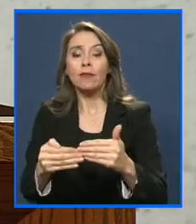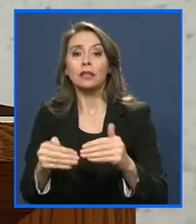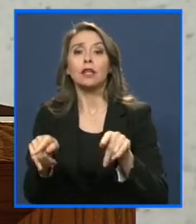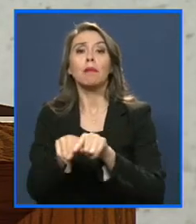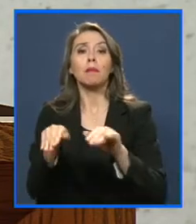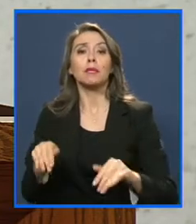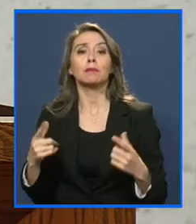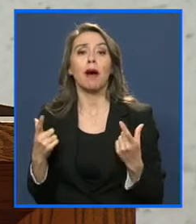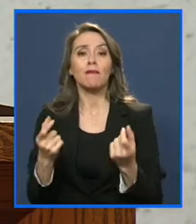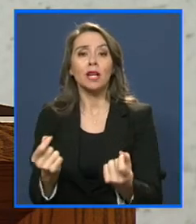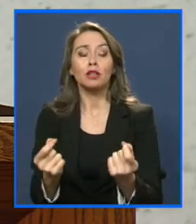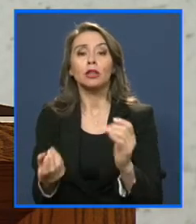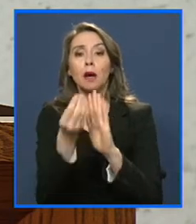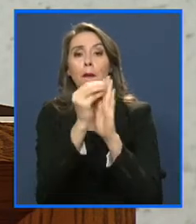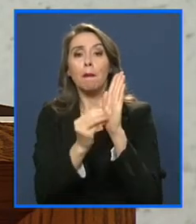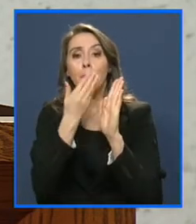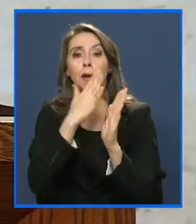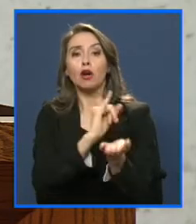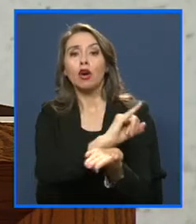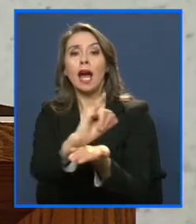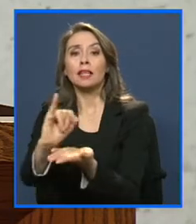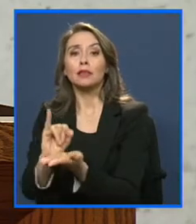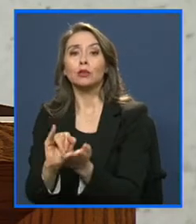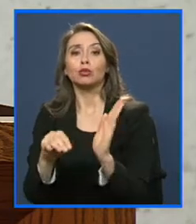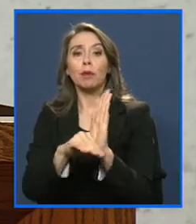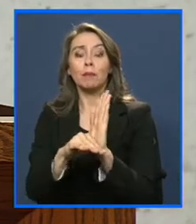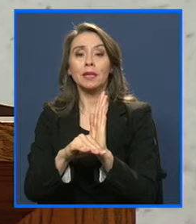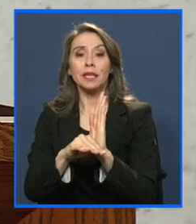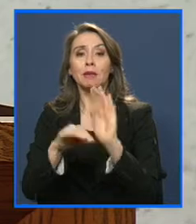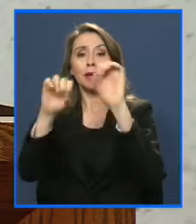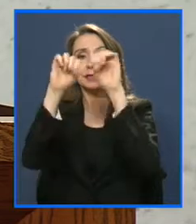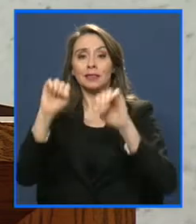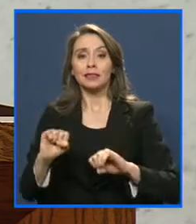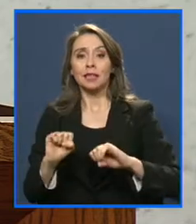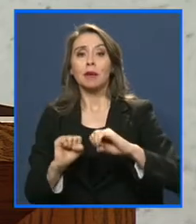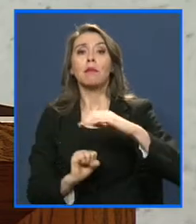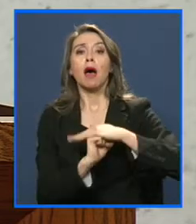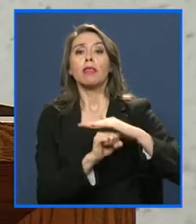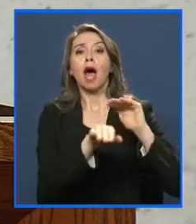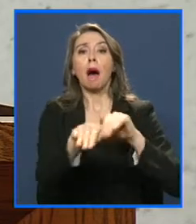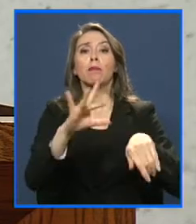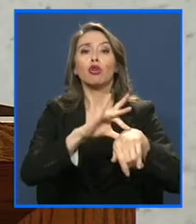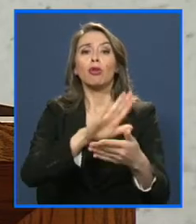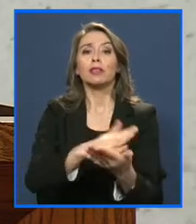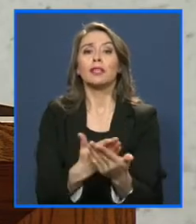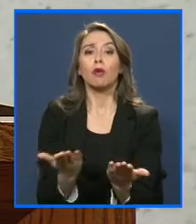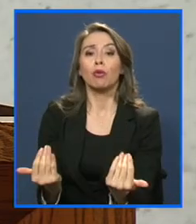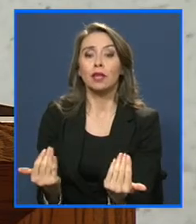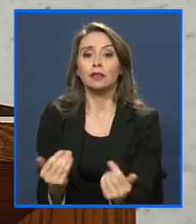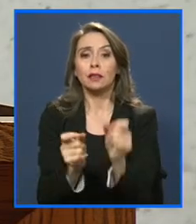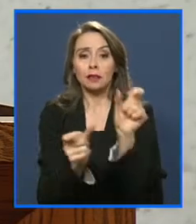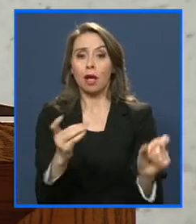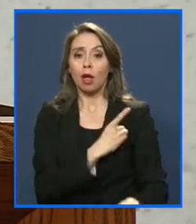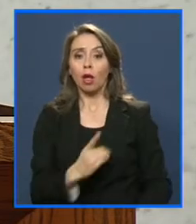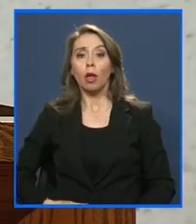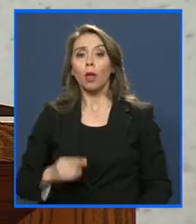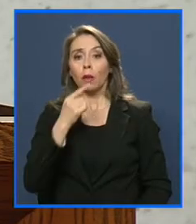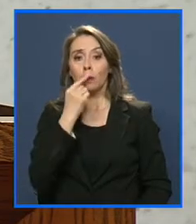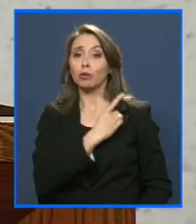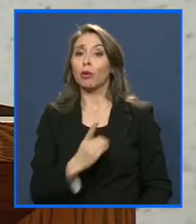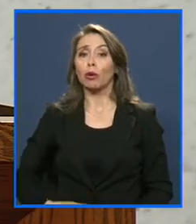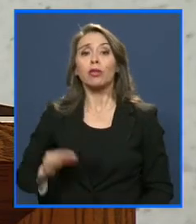velocidad en los perfeccionamientos institucionales mínimos que los sistemas de soporte de salud requieren y para ello los diputados y diputadas